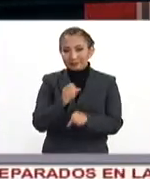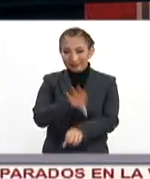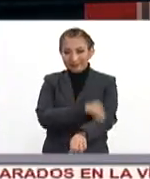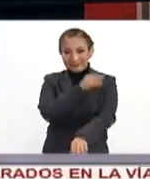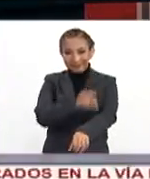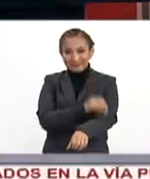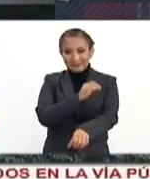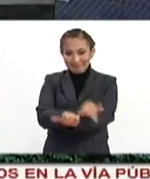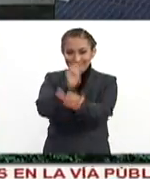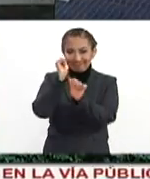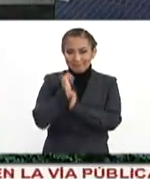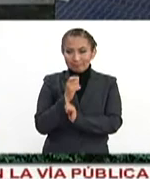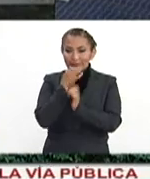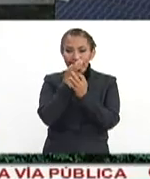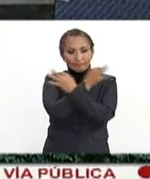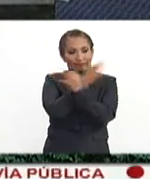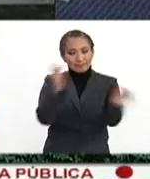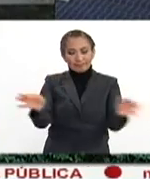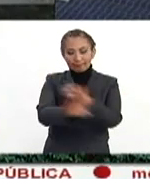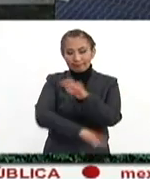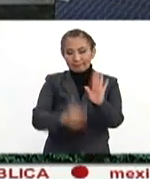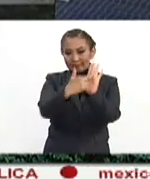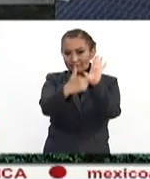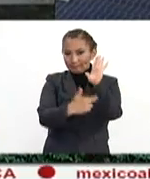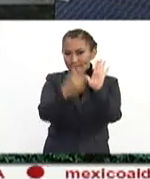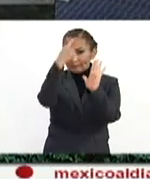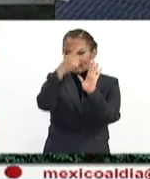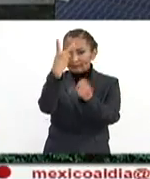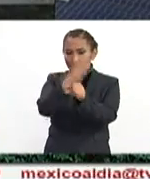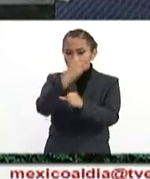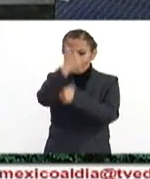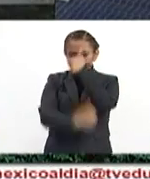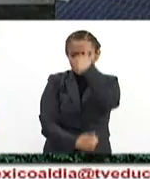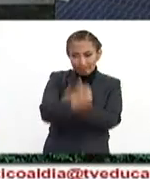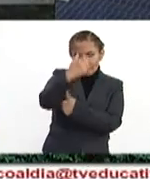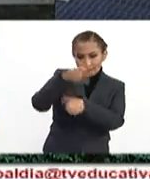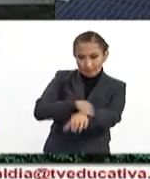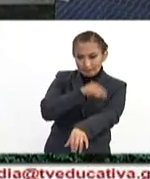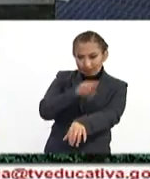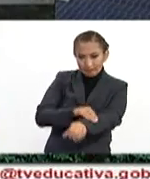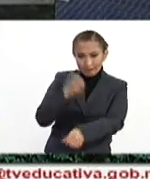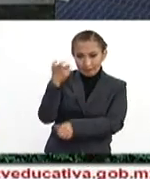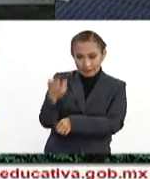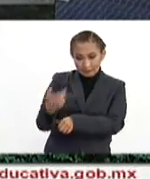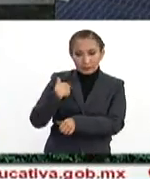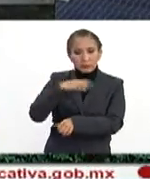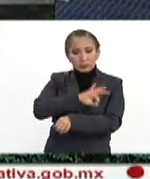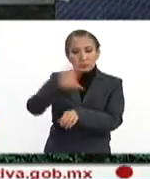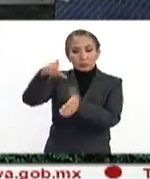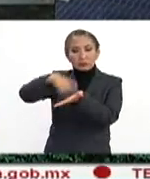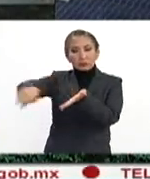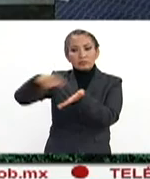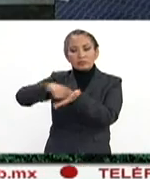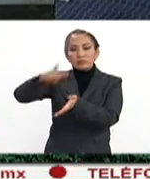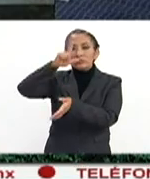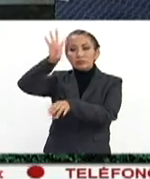Energía, Pedro Joaquín Cotwell, dio a conocer las bases de licitación de la tercera subasta eléctrica. A través de esta se va a comprar